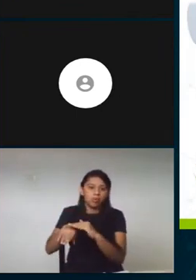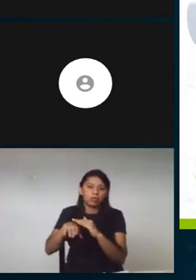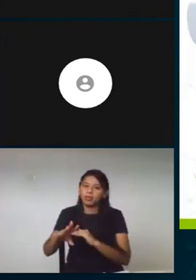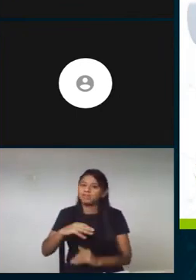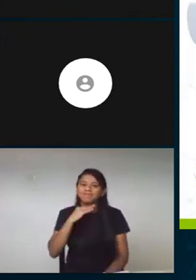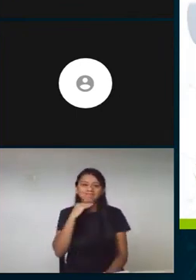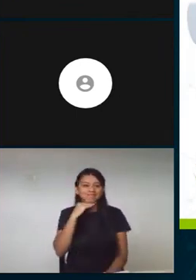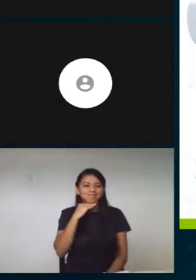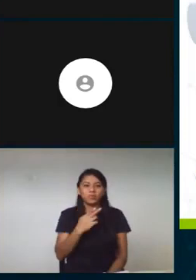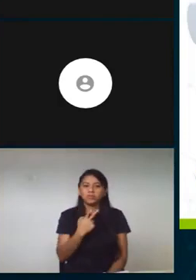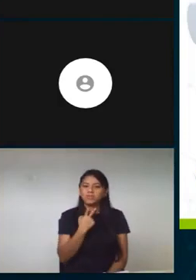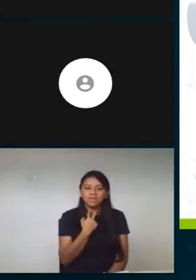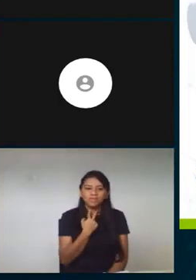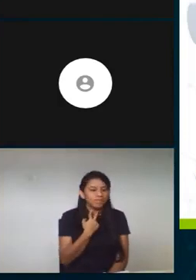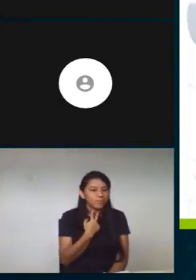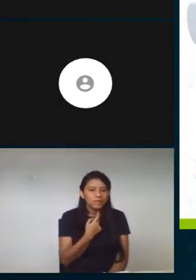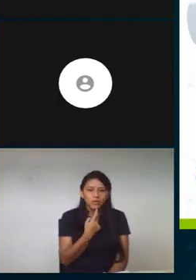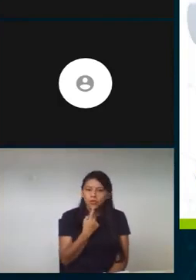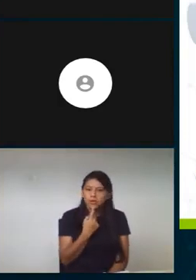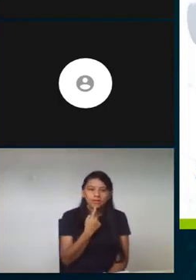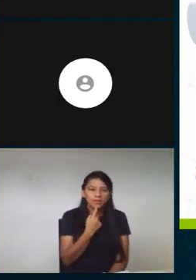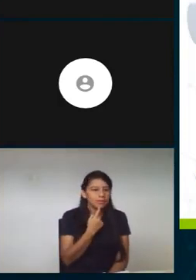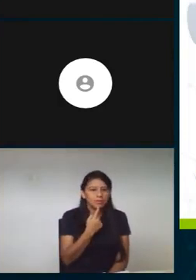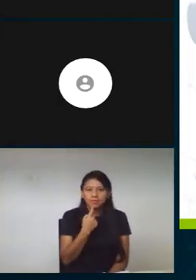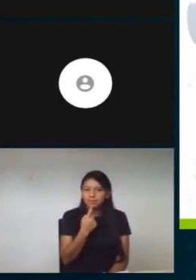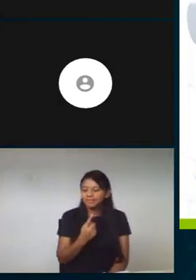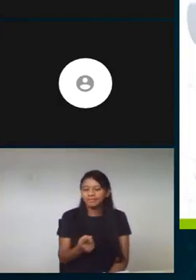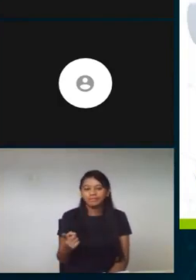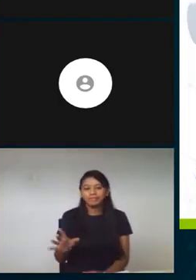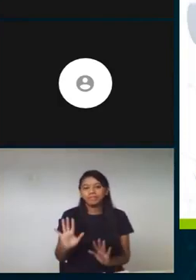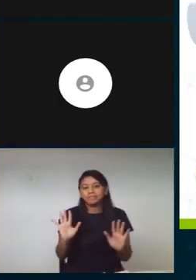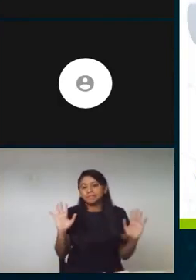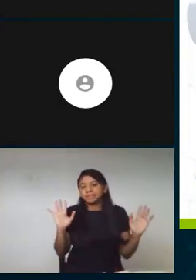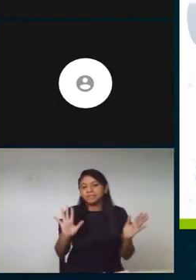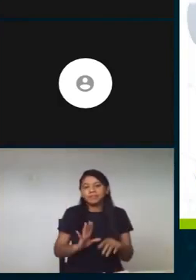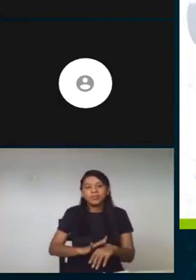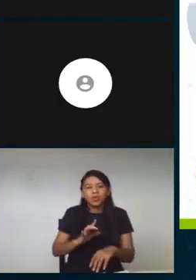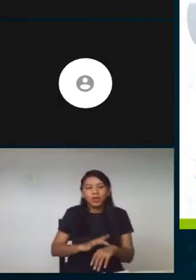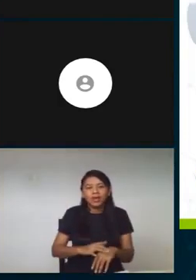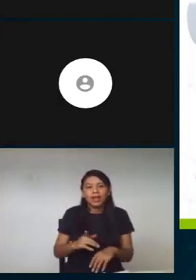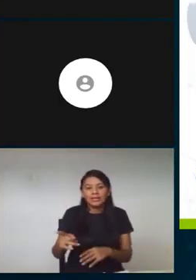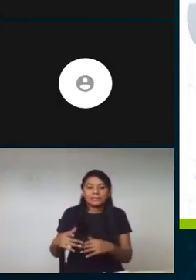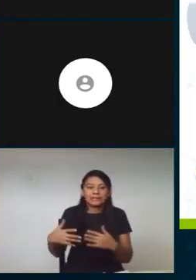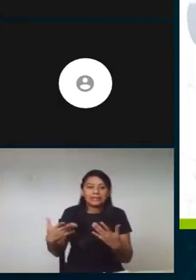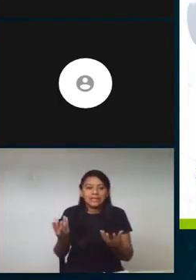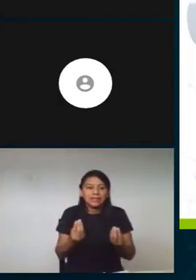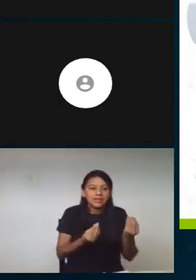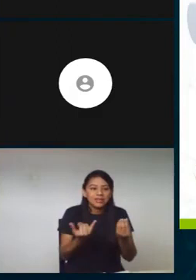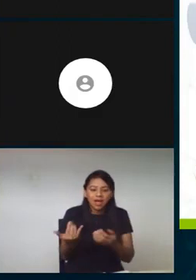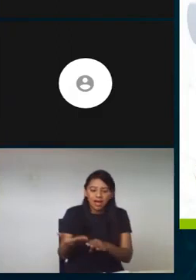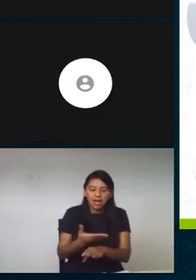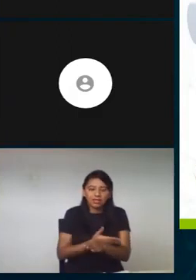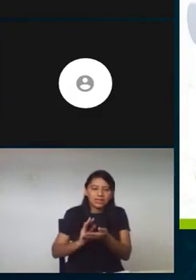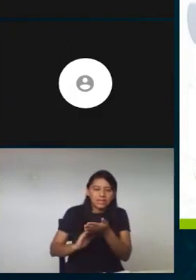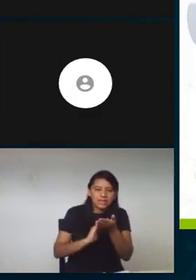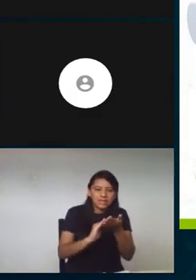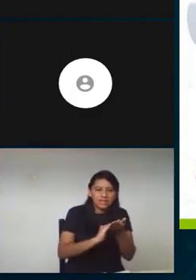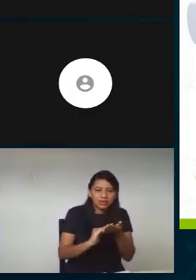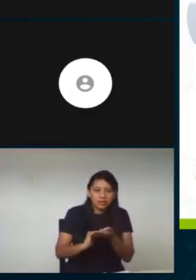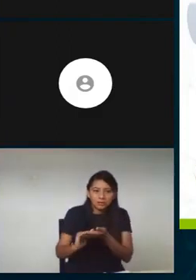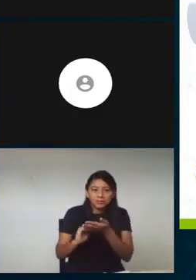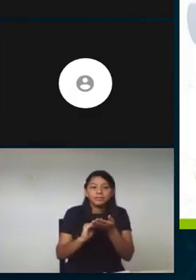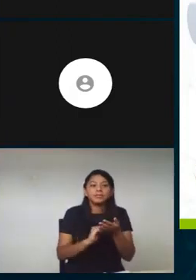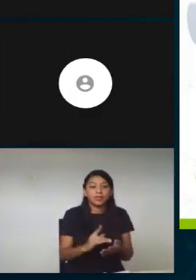año tenemos un 2% de crecimiento poblacional y ese 2% lo que demuestra es también un crecimiento en manejo de las